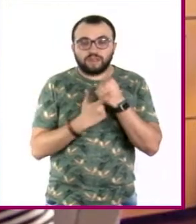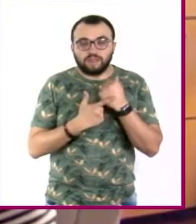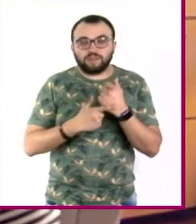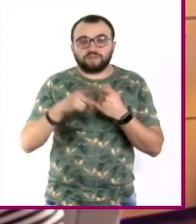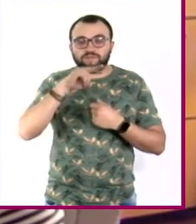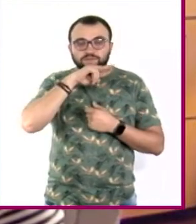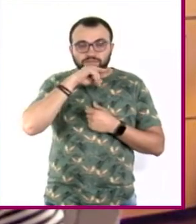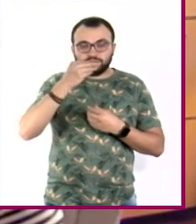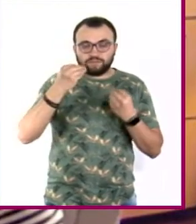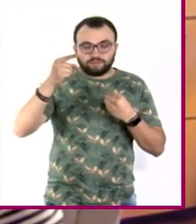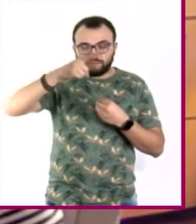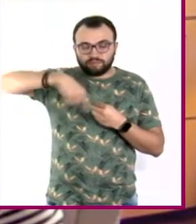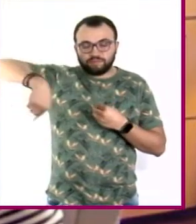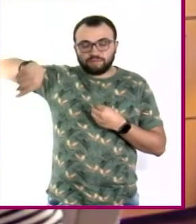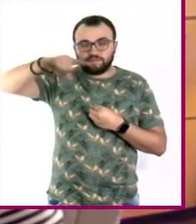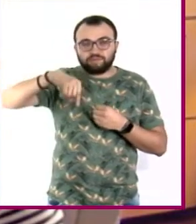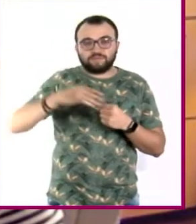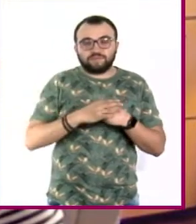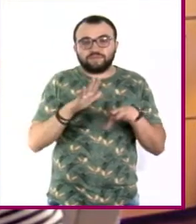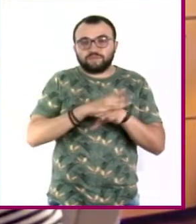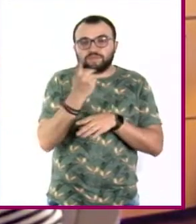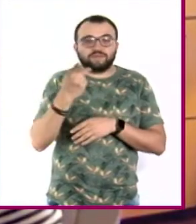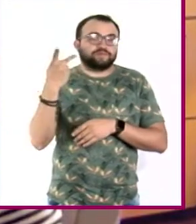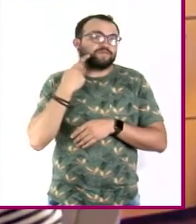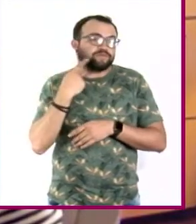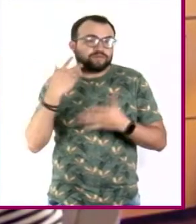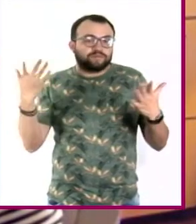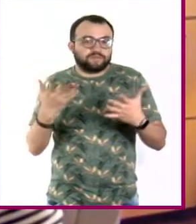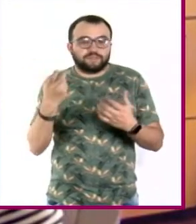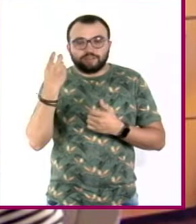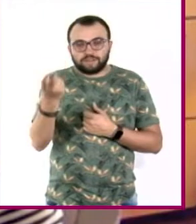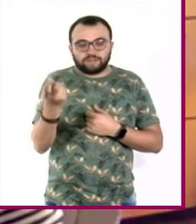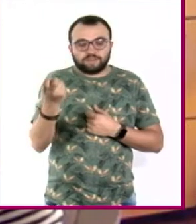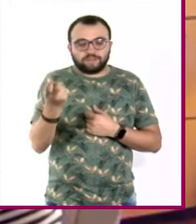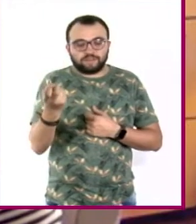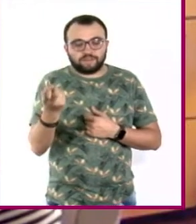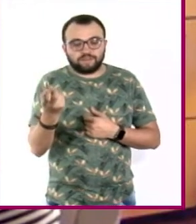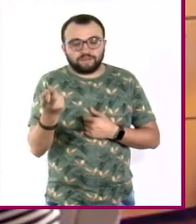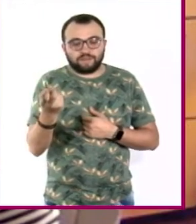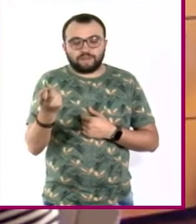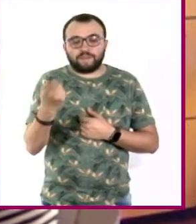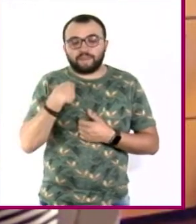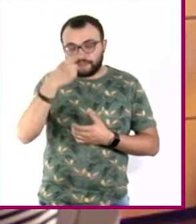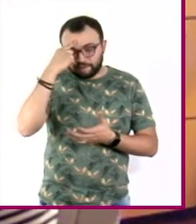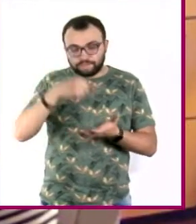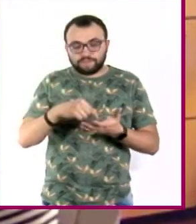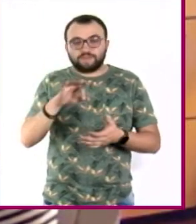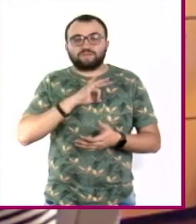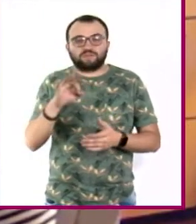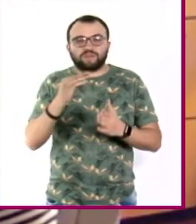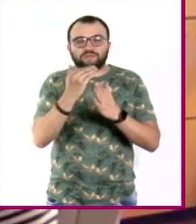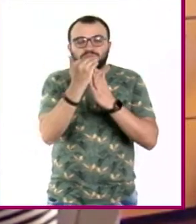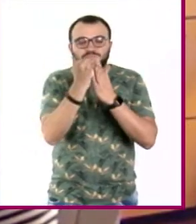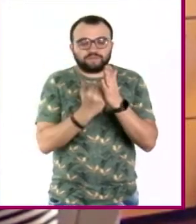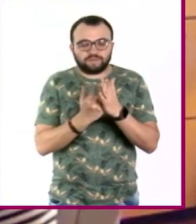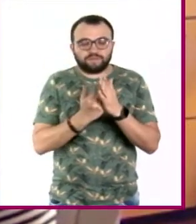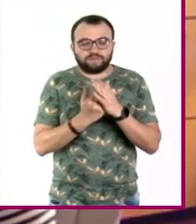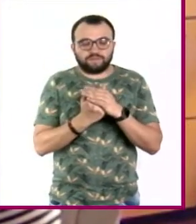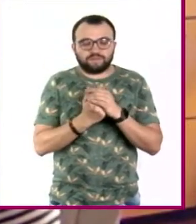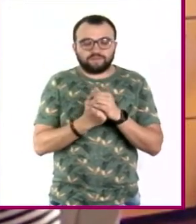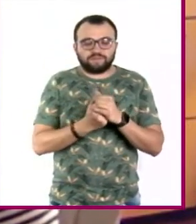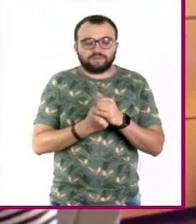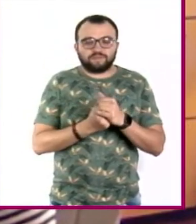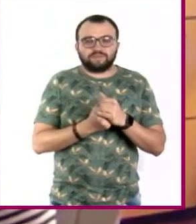muchísimo a los hacedores de políticas públicas. Y yo creo que se puede disminuir sobre todo